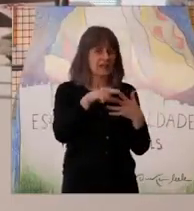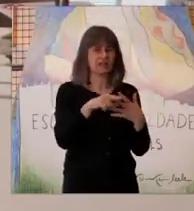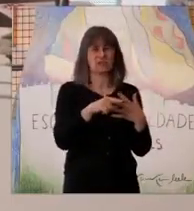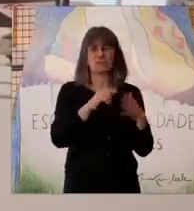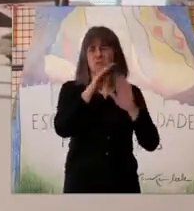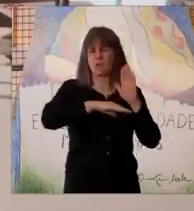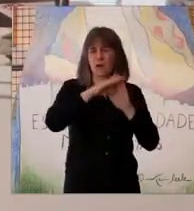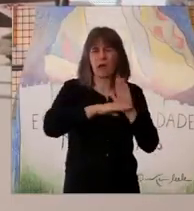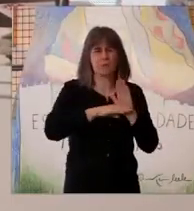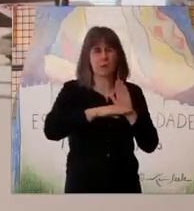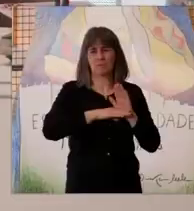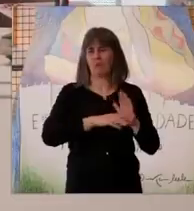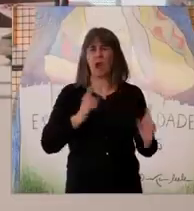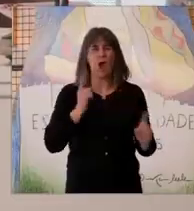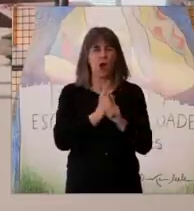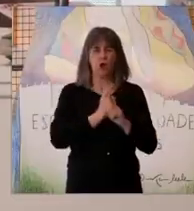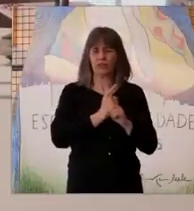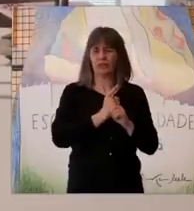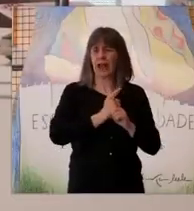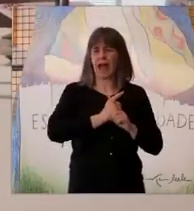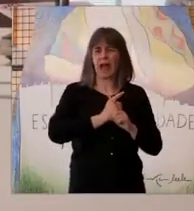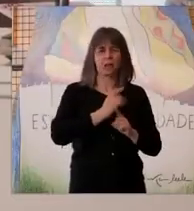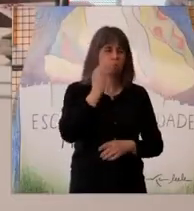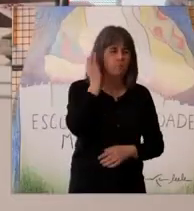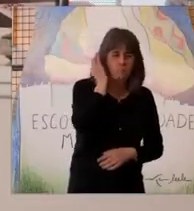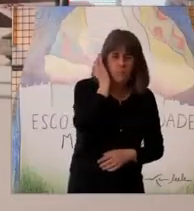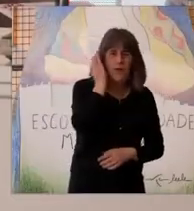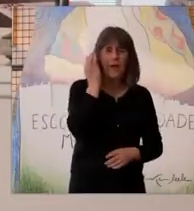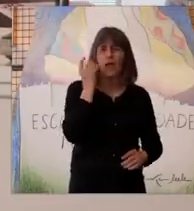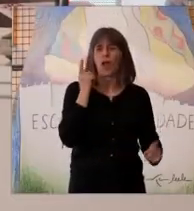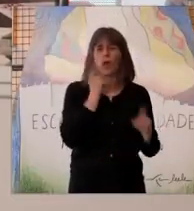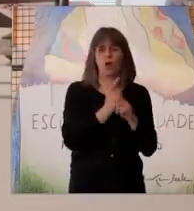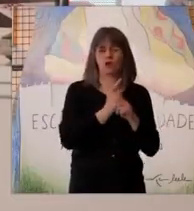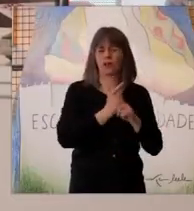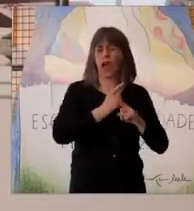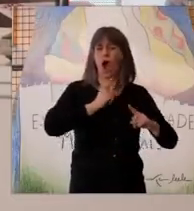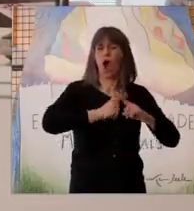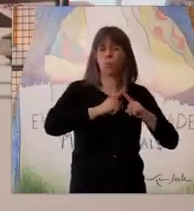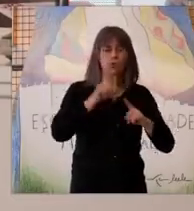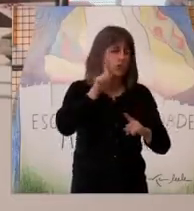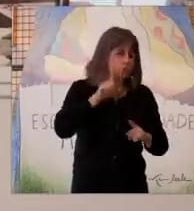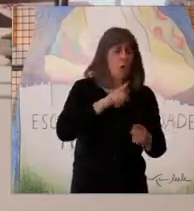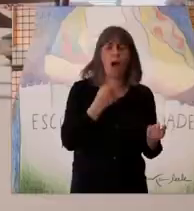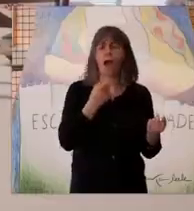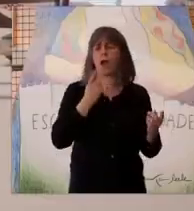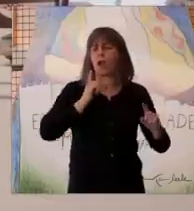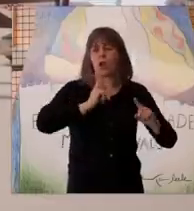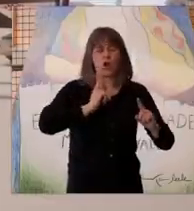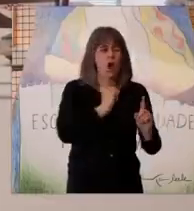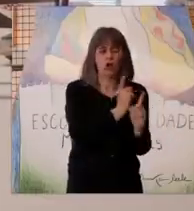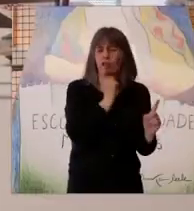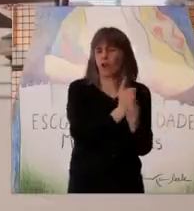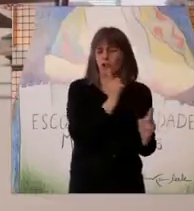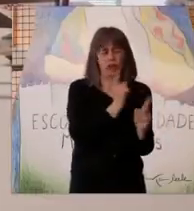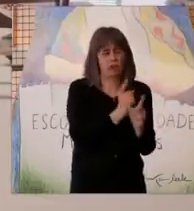xenófobo o sea lo tiene todo entonces a mí me preocupa mucho que el sitio que nosotros tenemos o desde el que nosotros trabajamos